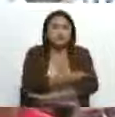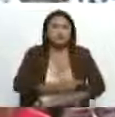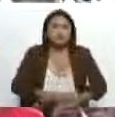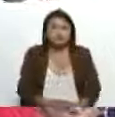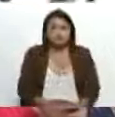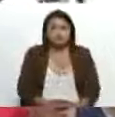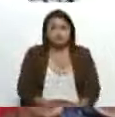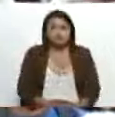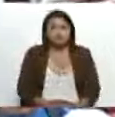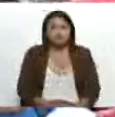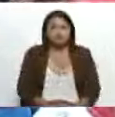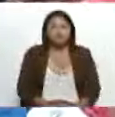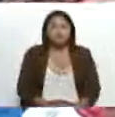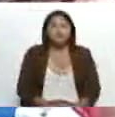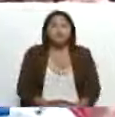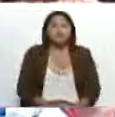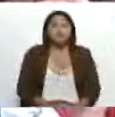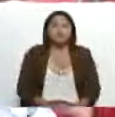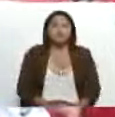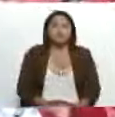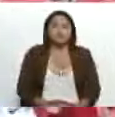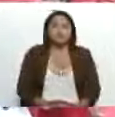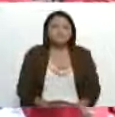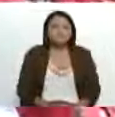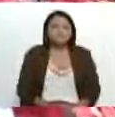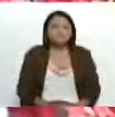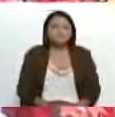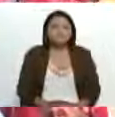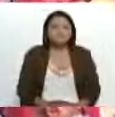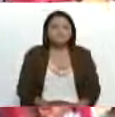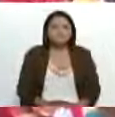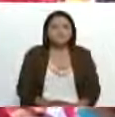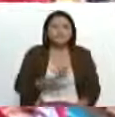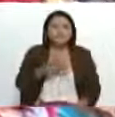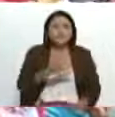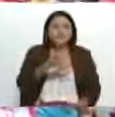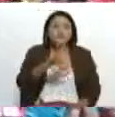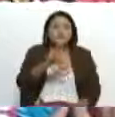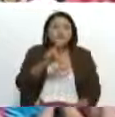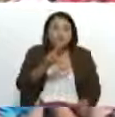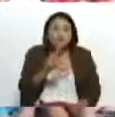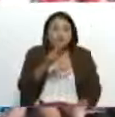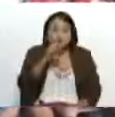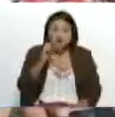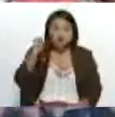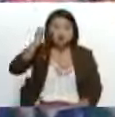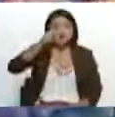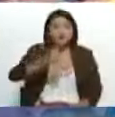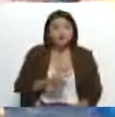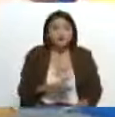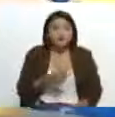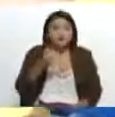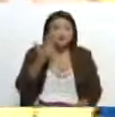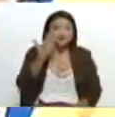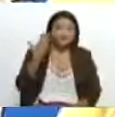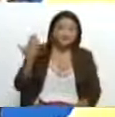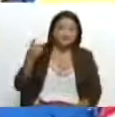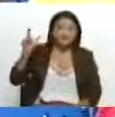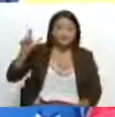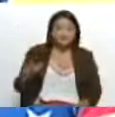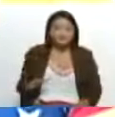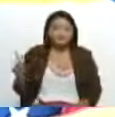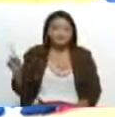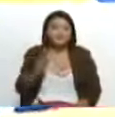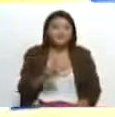mujer ancestral. Y con ella, a 531 años, vamos a oír la voz